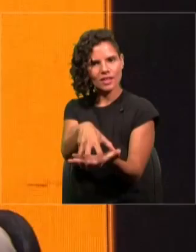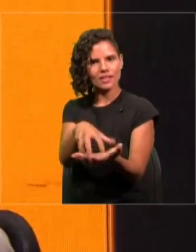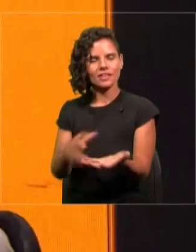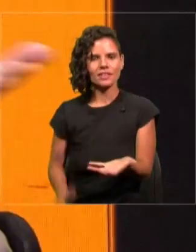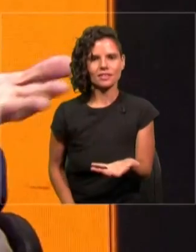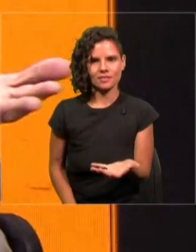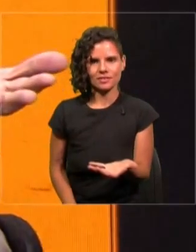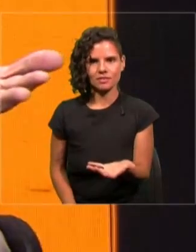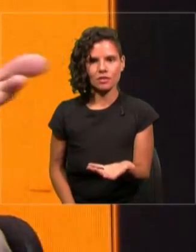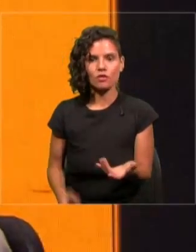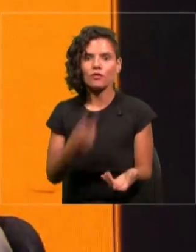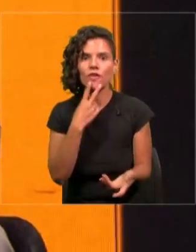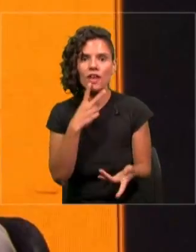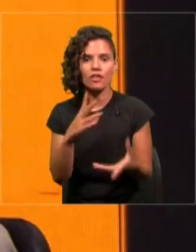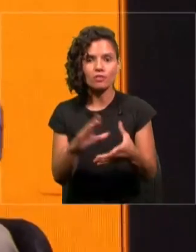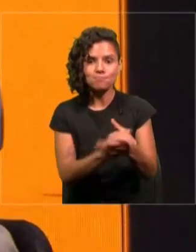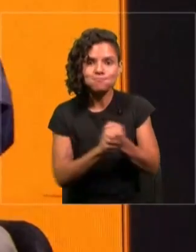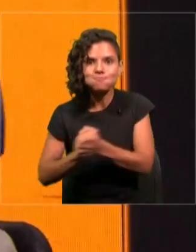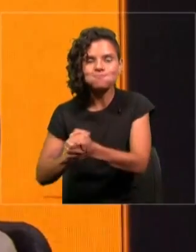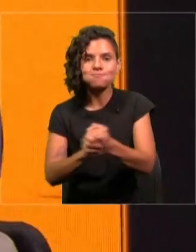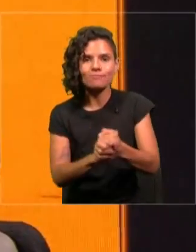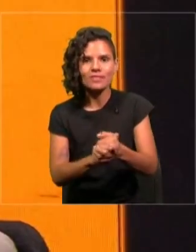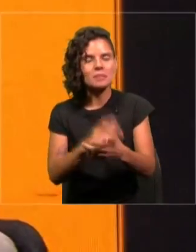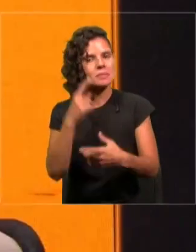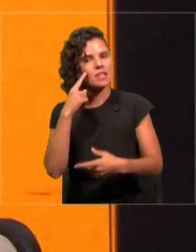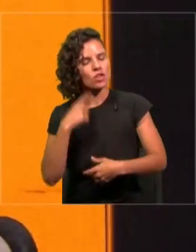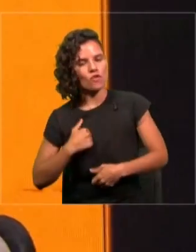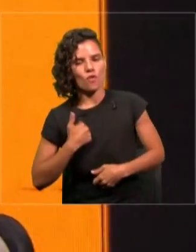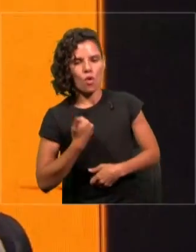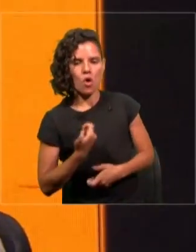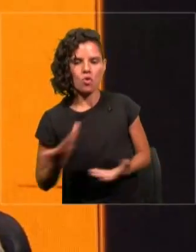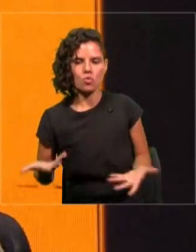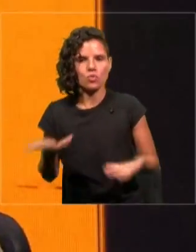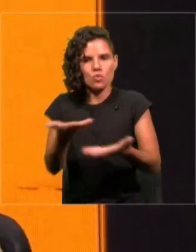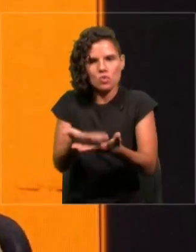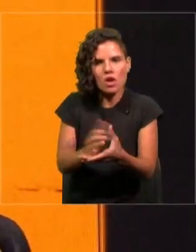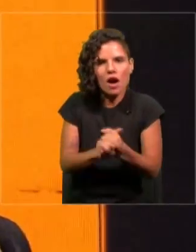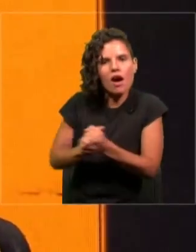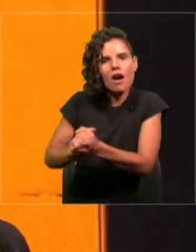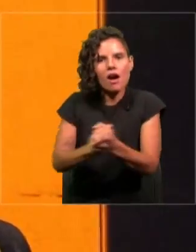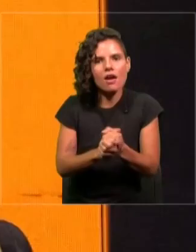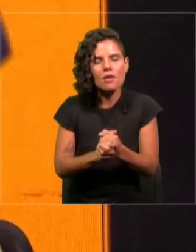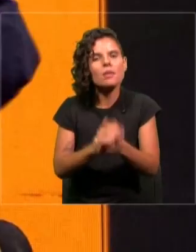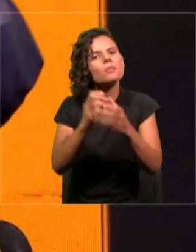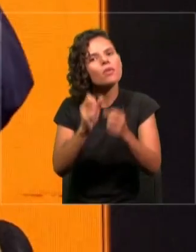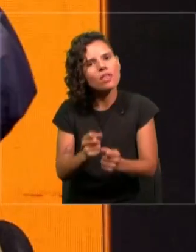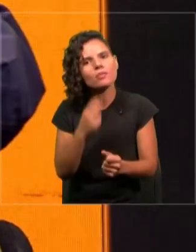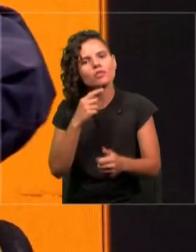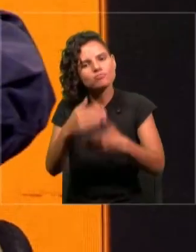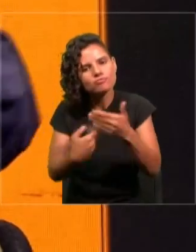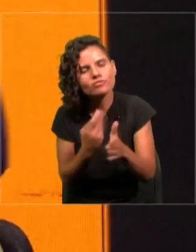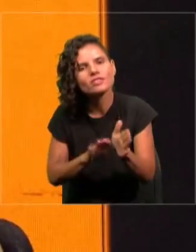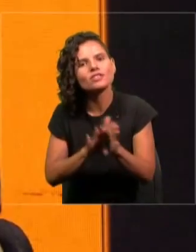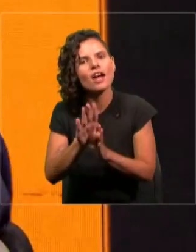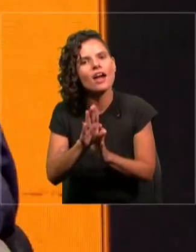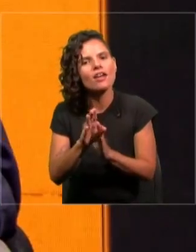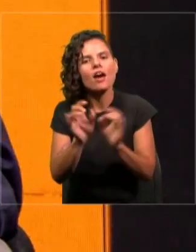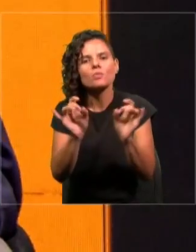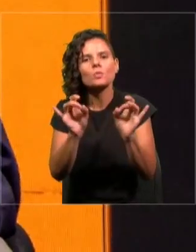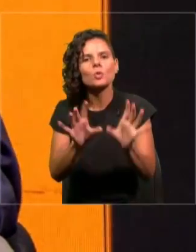Y viviendo en conjunto, desarrollando una voluntad conjunta, podemos desarrollarnos como humanidad